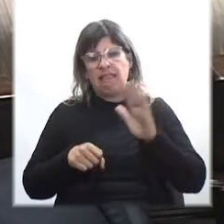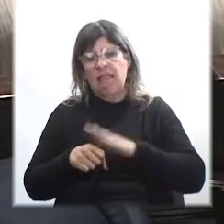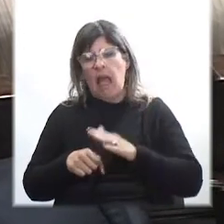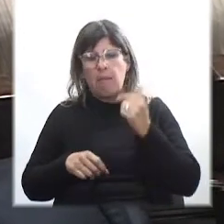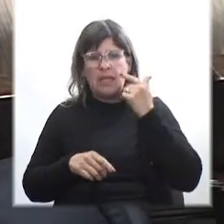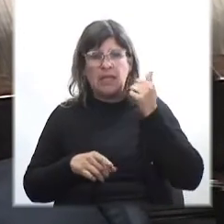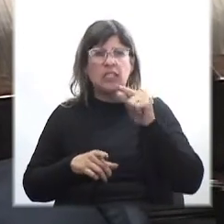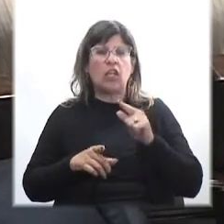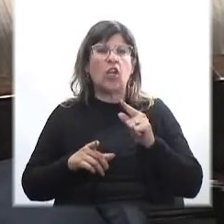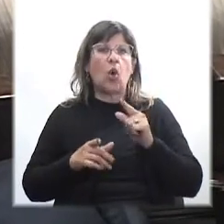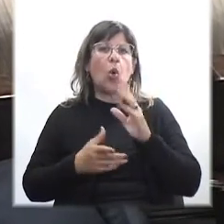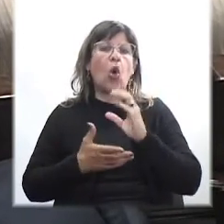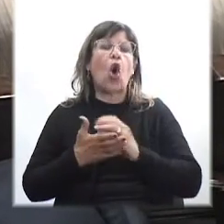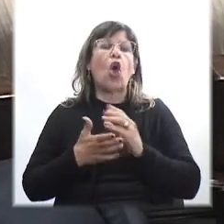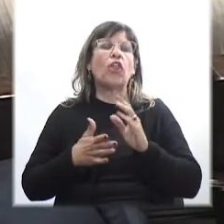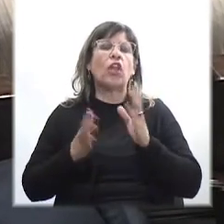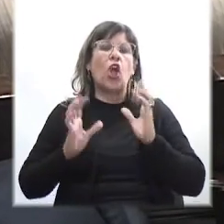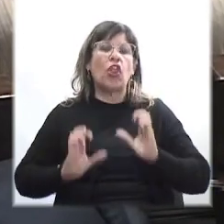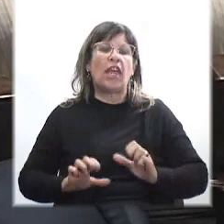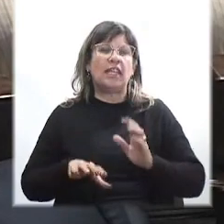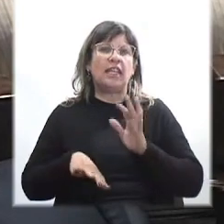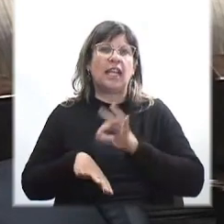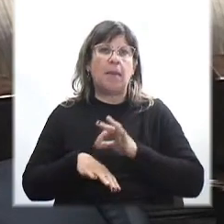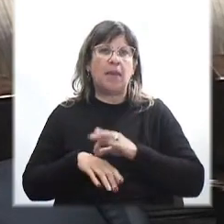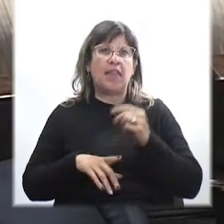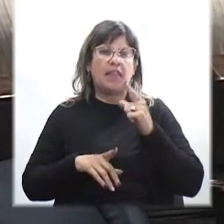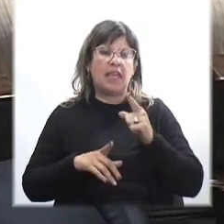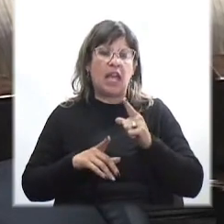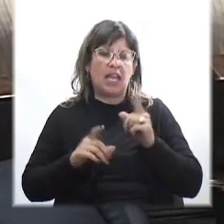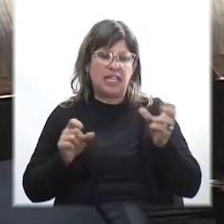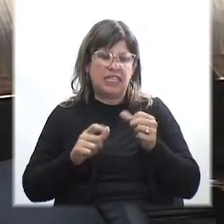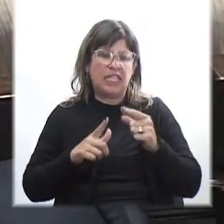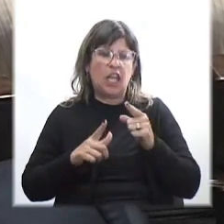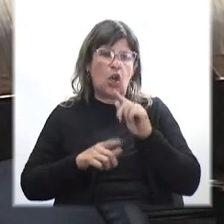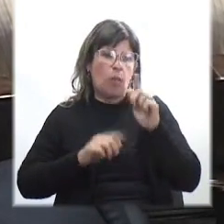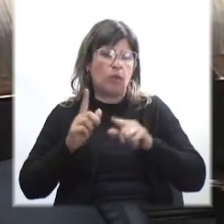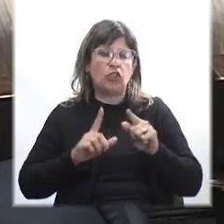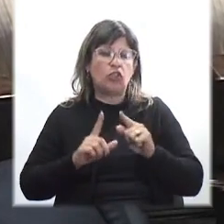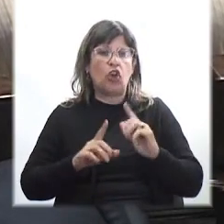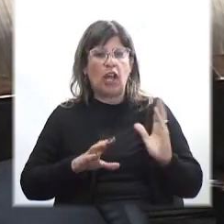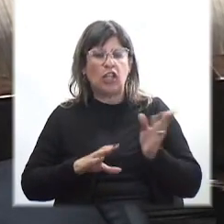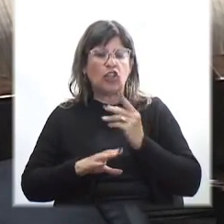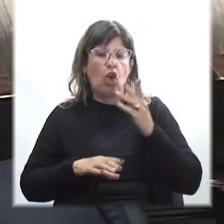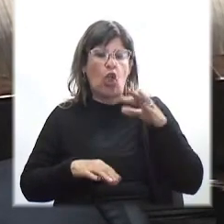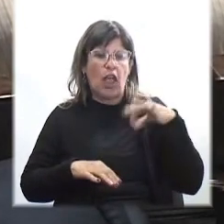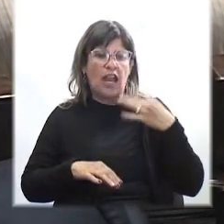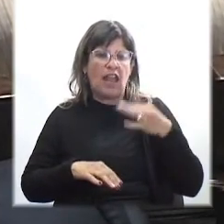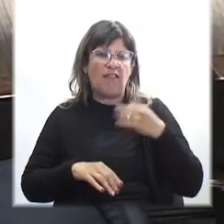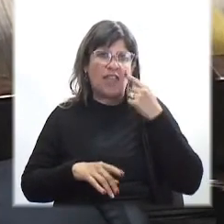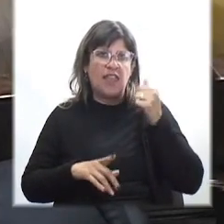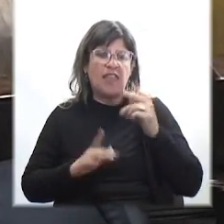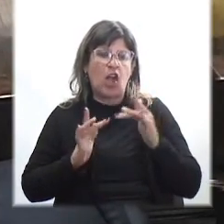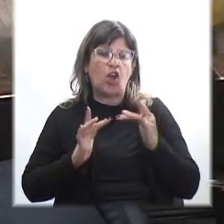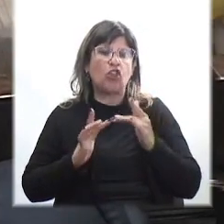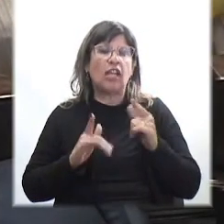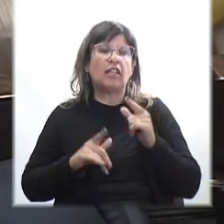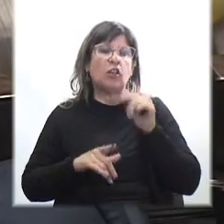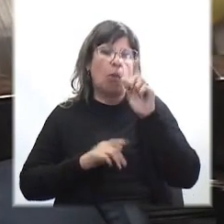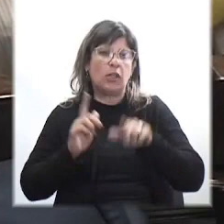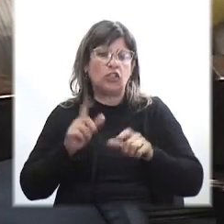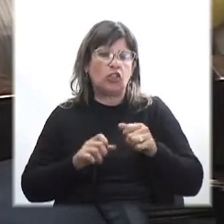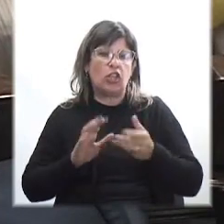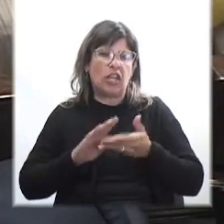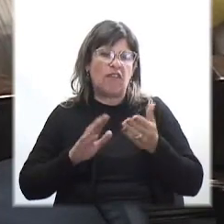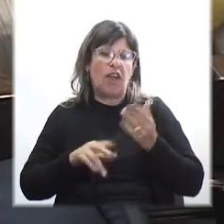un código de ética médica confeccionado por gente que ha estado toda la vida, como acá se ha manifestado, en contacto con pacientes